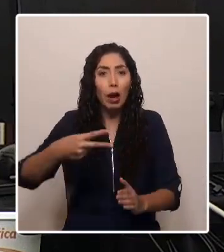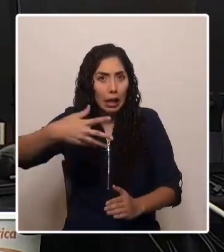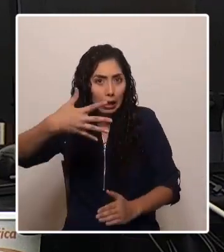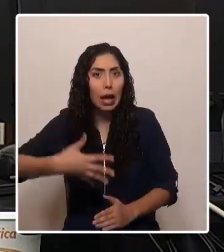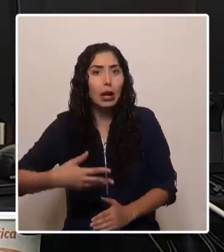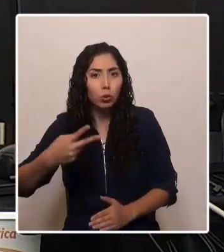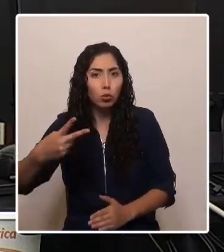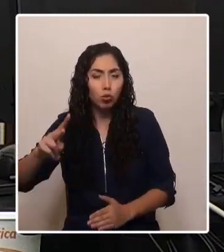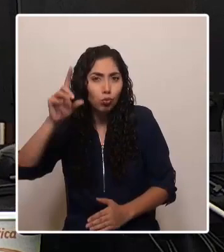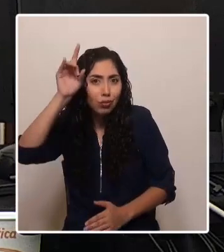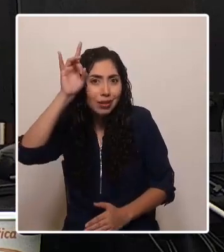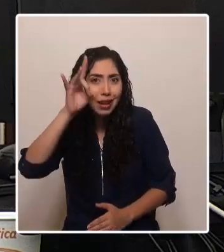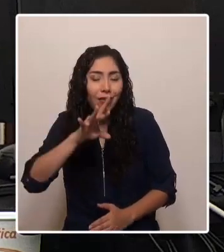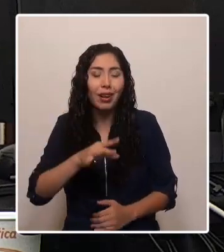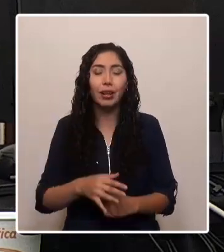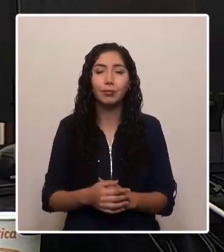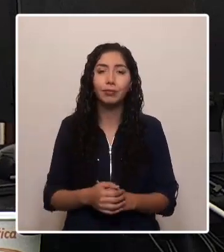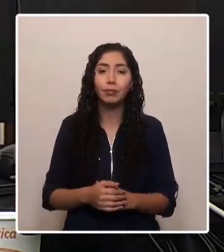como para